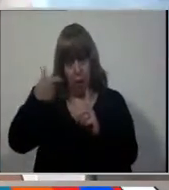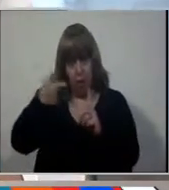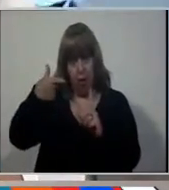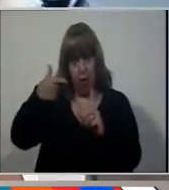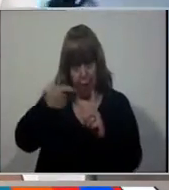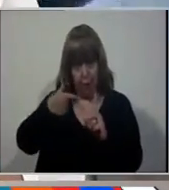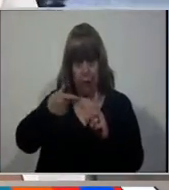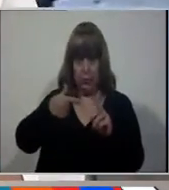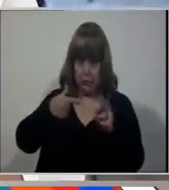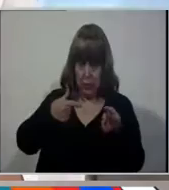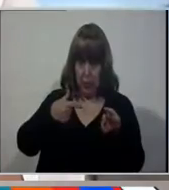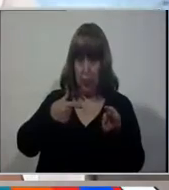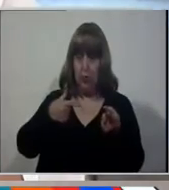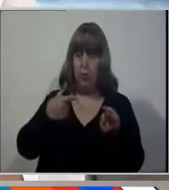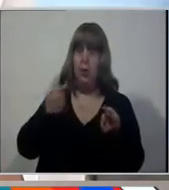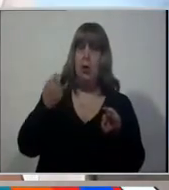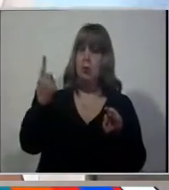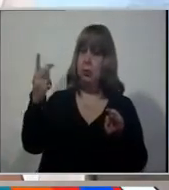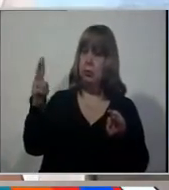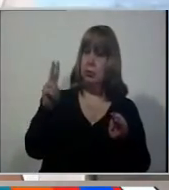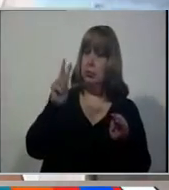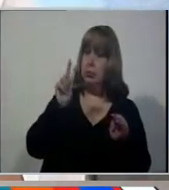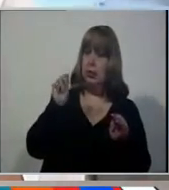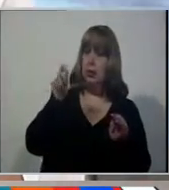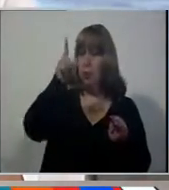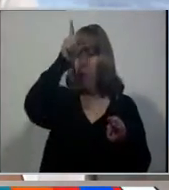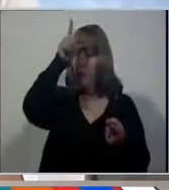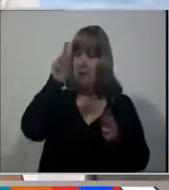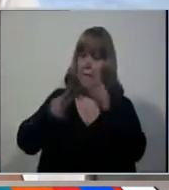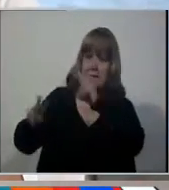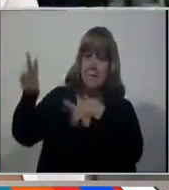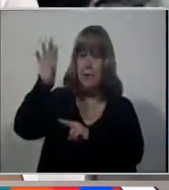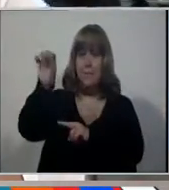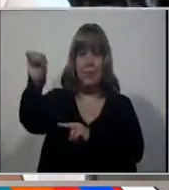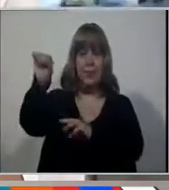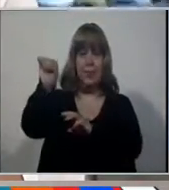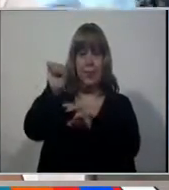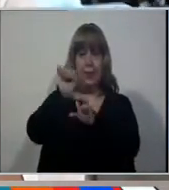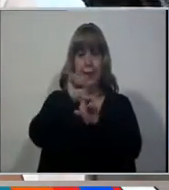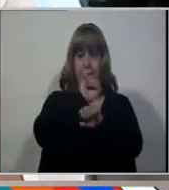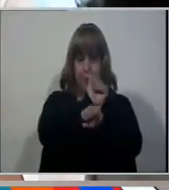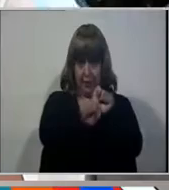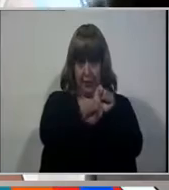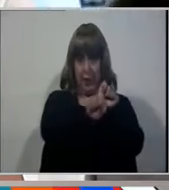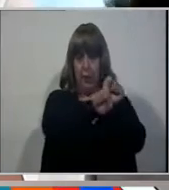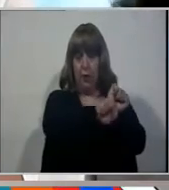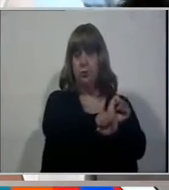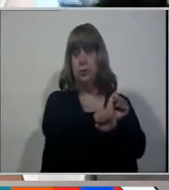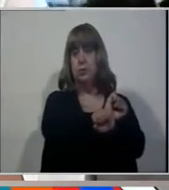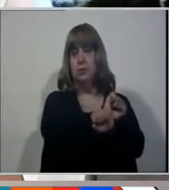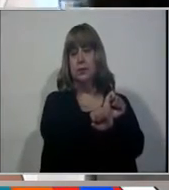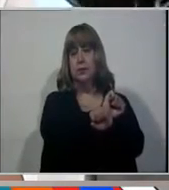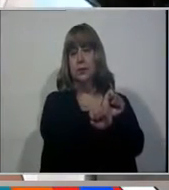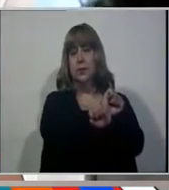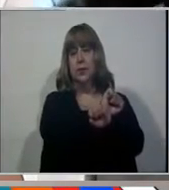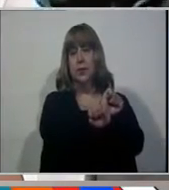conocía la detención de uno de ellos. La policía ya tenía serios datos de dónde podía estar. Lo detienen